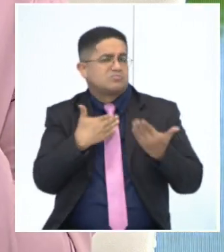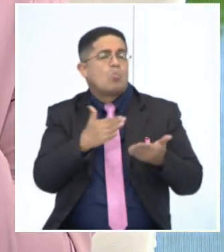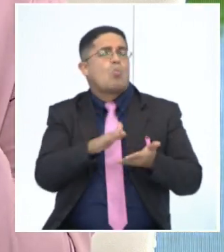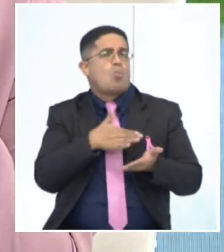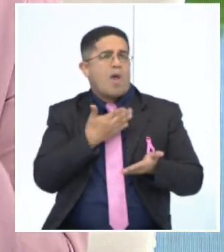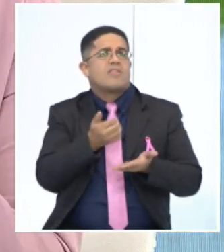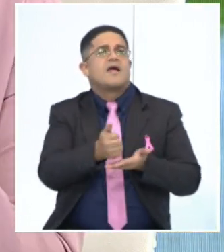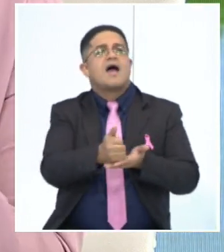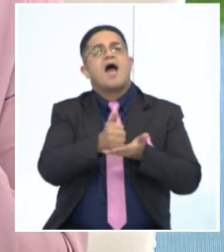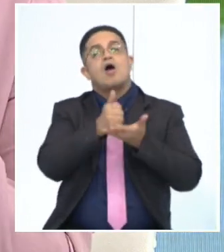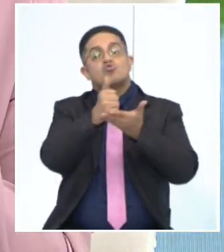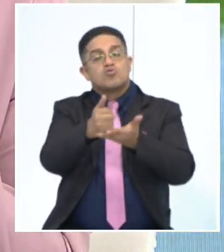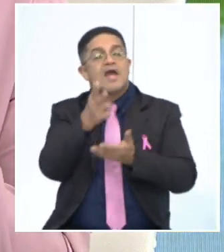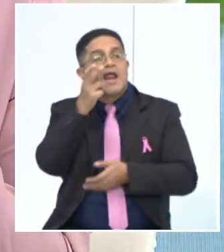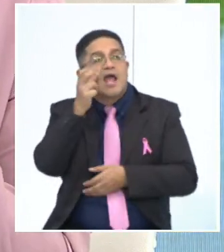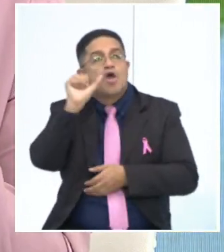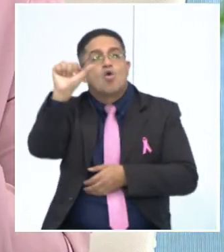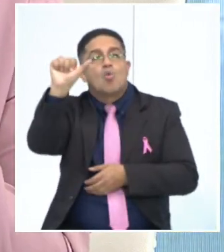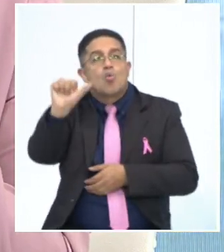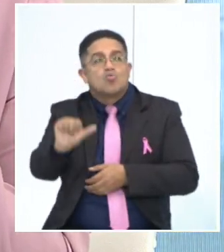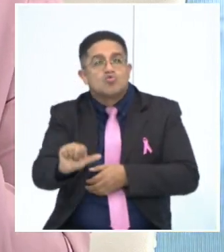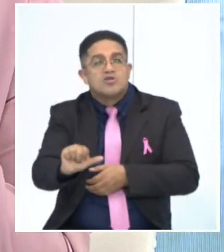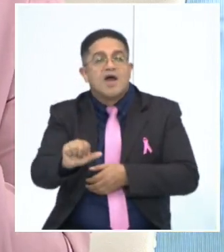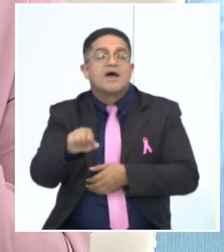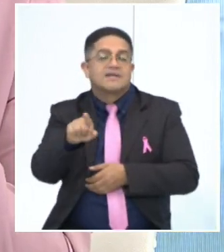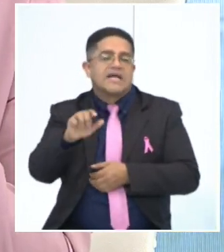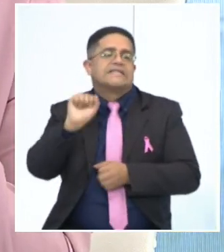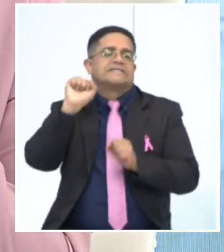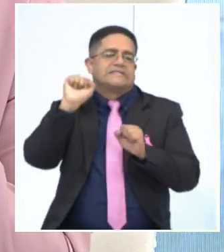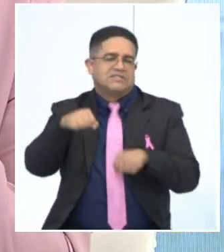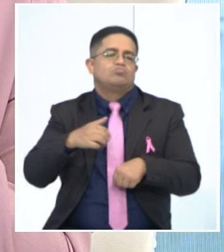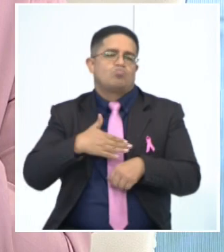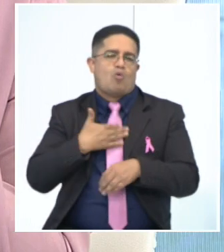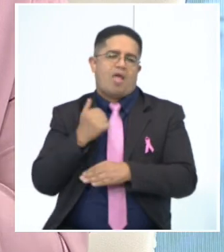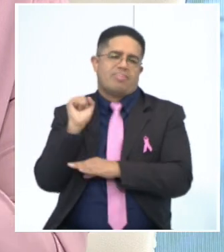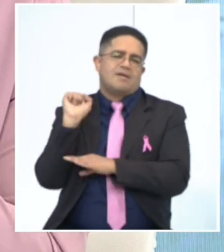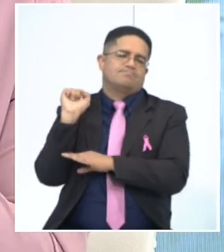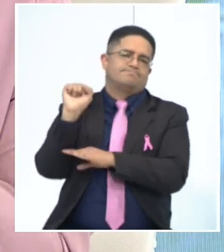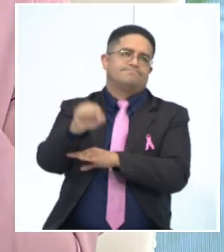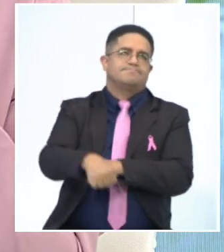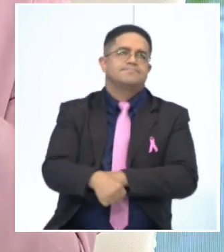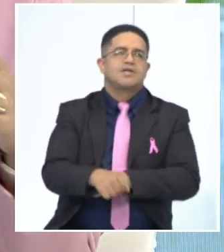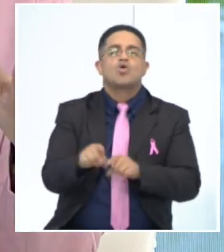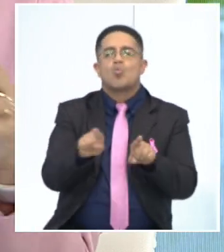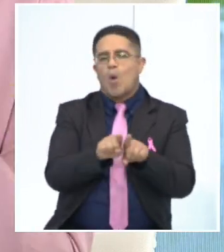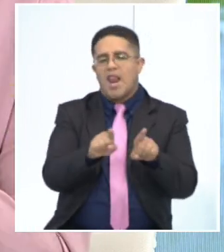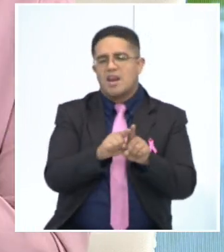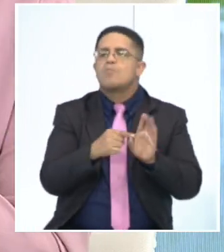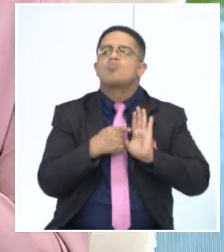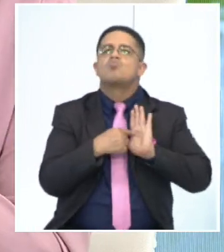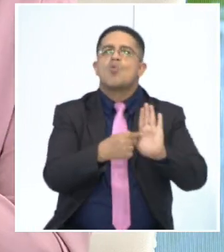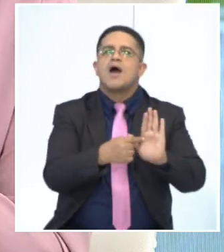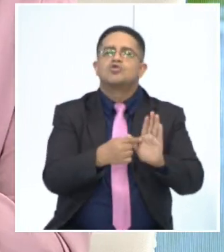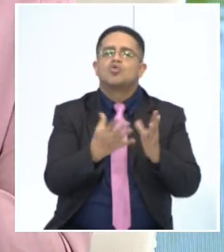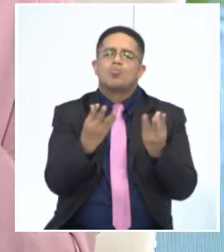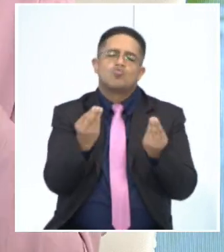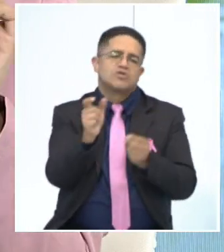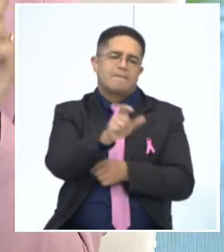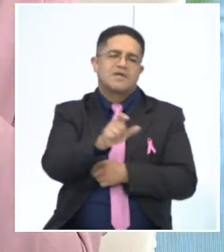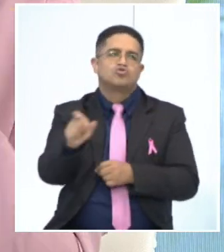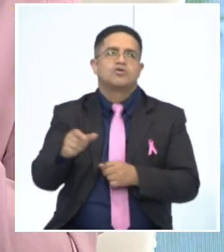para poder luchar contra este tipo de cáncer, que sí se puede ganar la batalla, como se ha demostrado con muchos